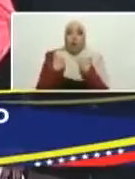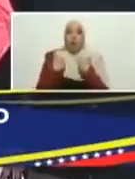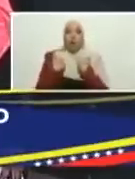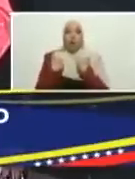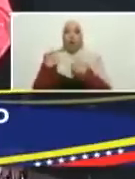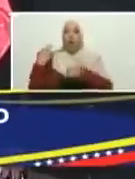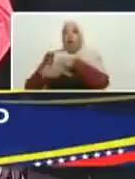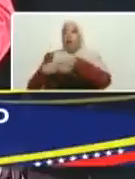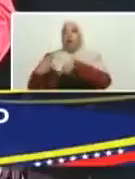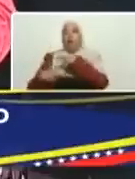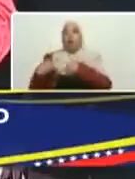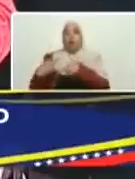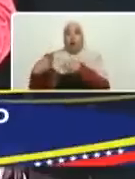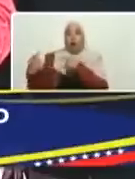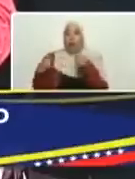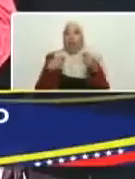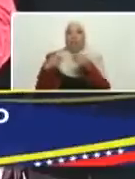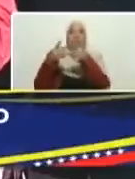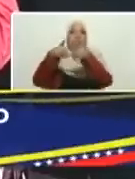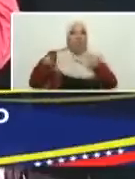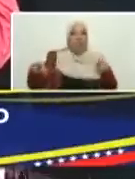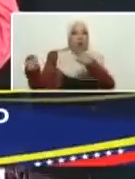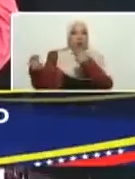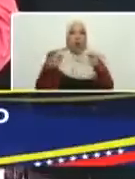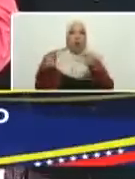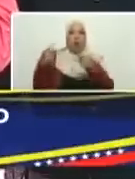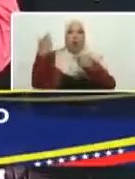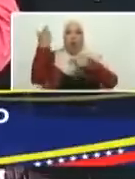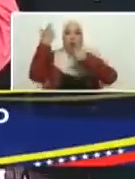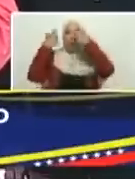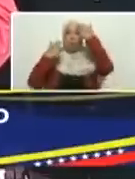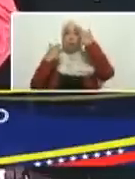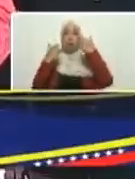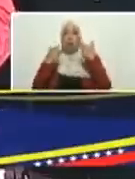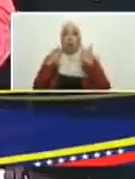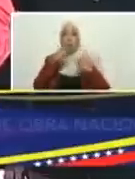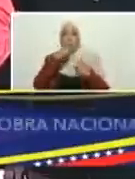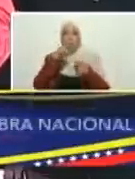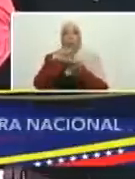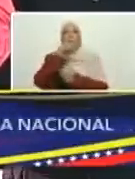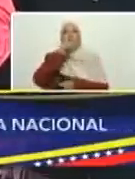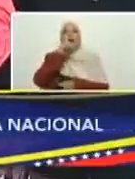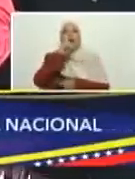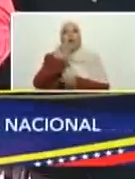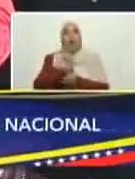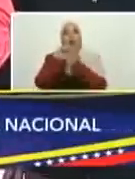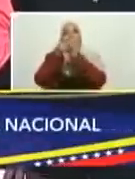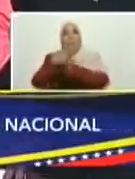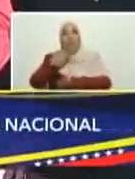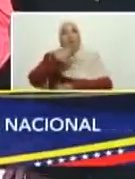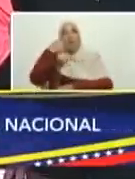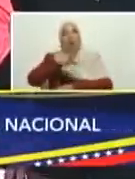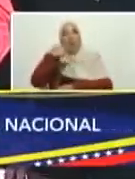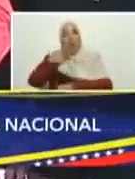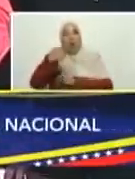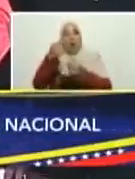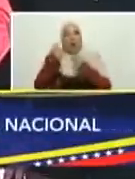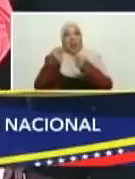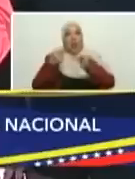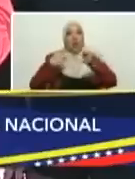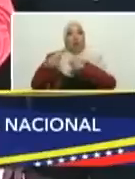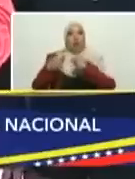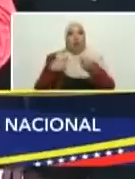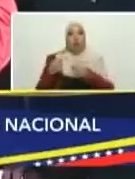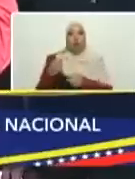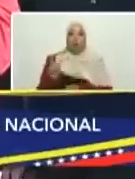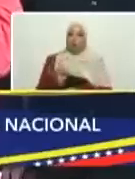fuerzas revolucionarias, dicen no, que Maduro es neoliberal, que Maduro cambió las políticas económicas de Chávez.